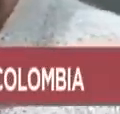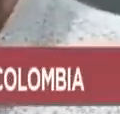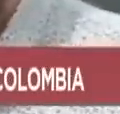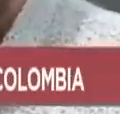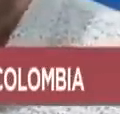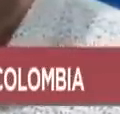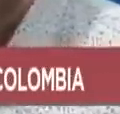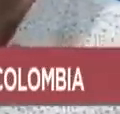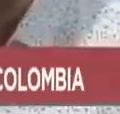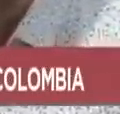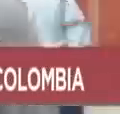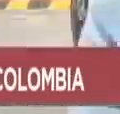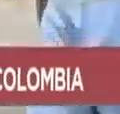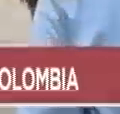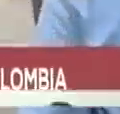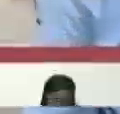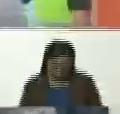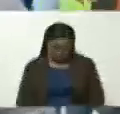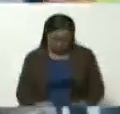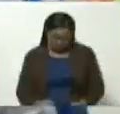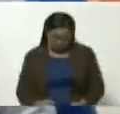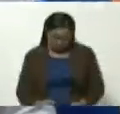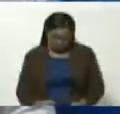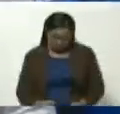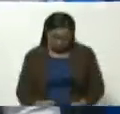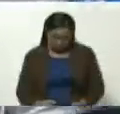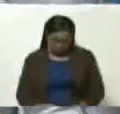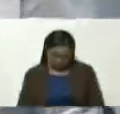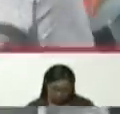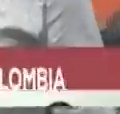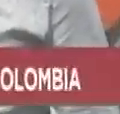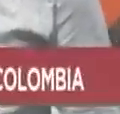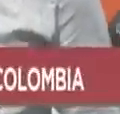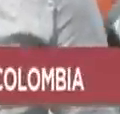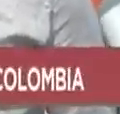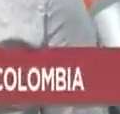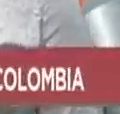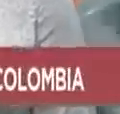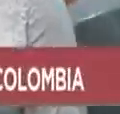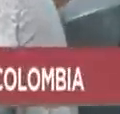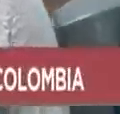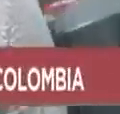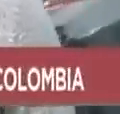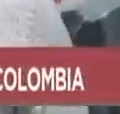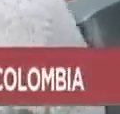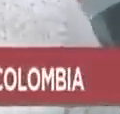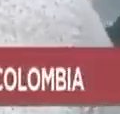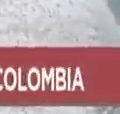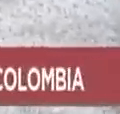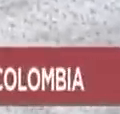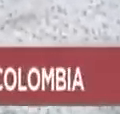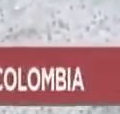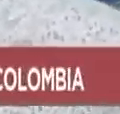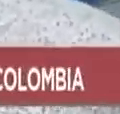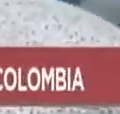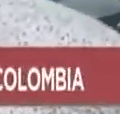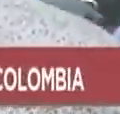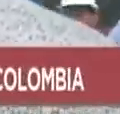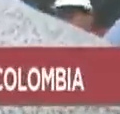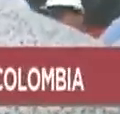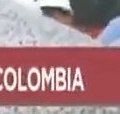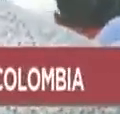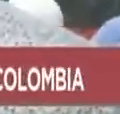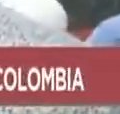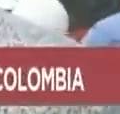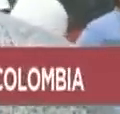¿Qué sientes al ver la llegada del primer buque de insumos a Pequibé en Monómero? Bueno, realmente esto es un momento muy simbólico para